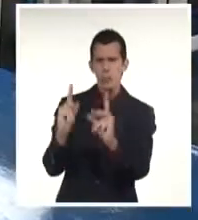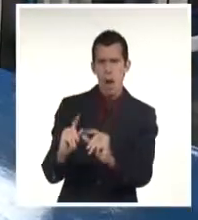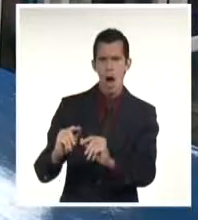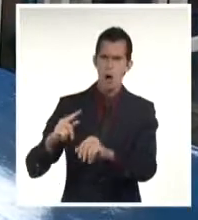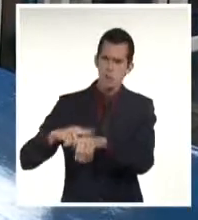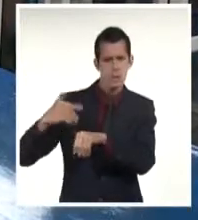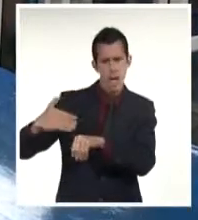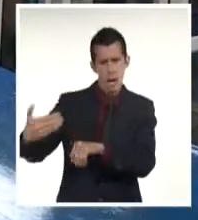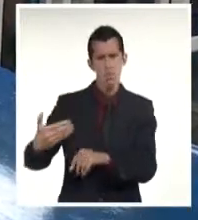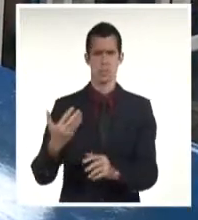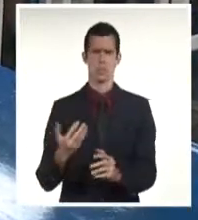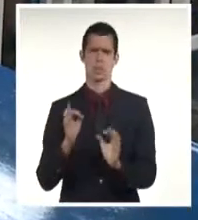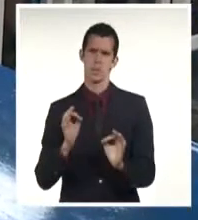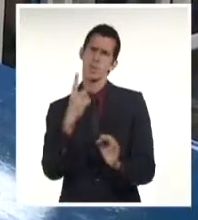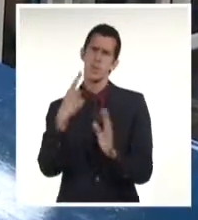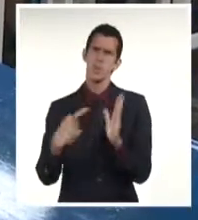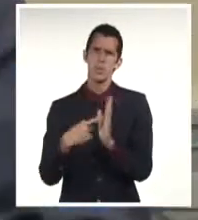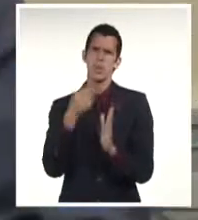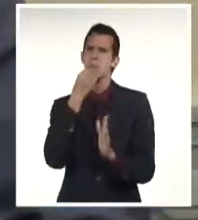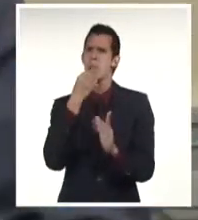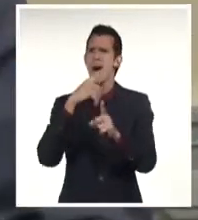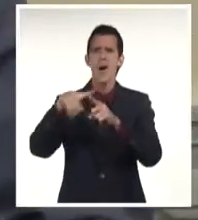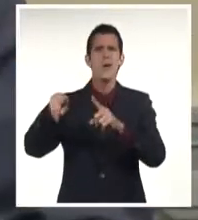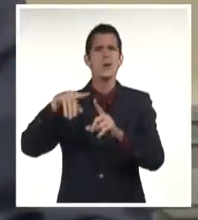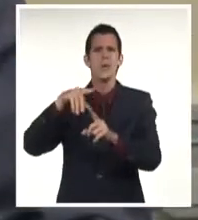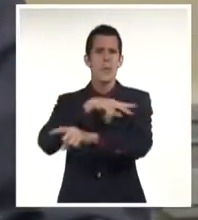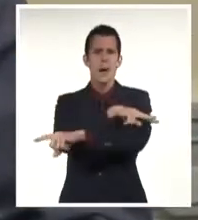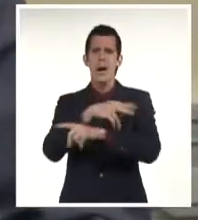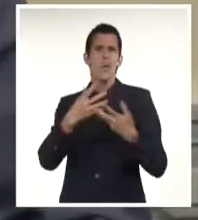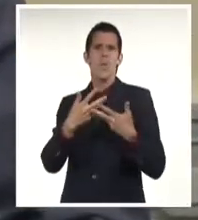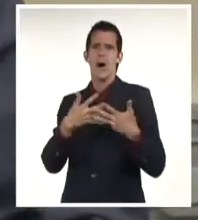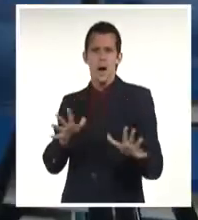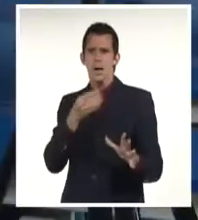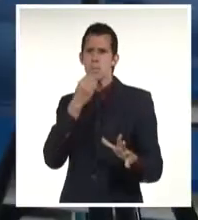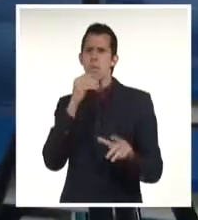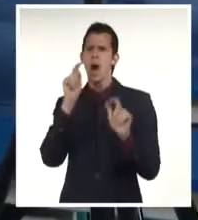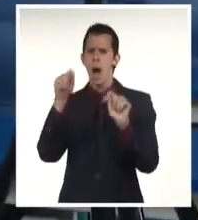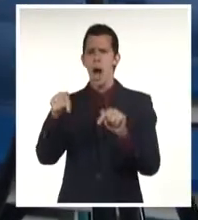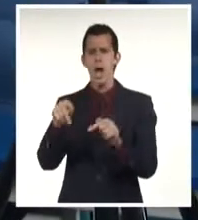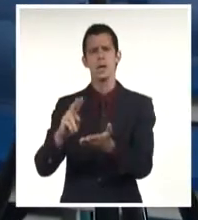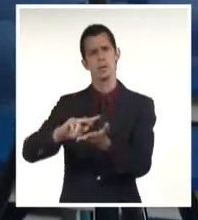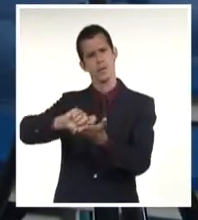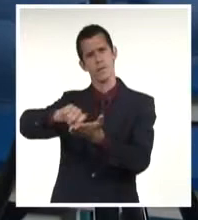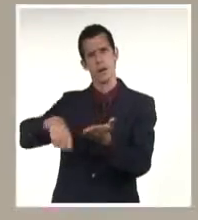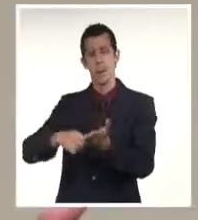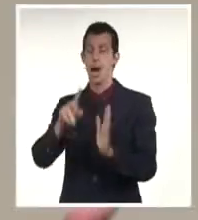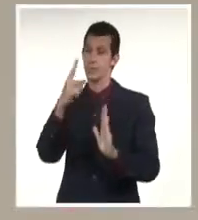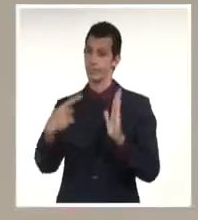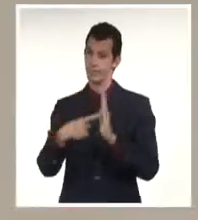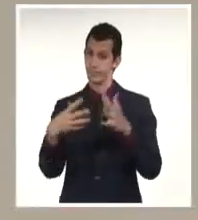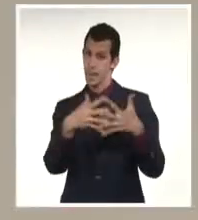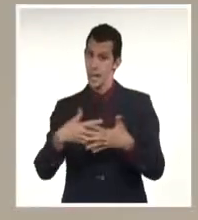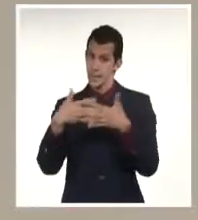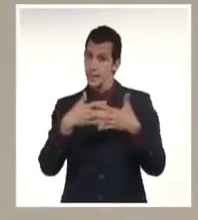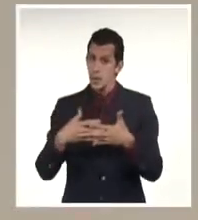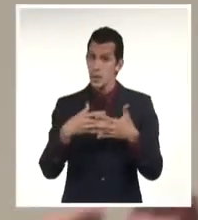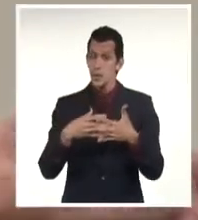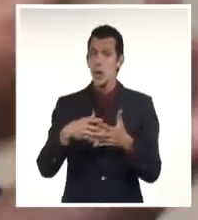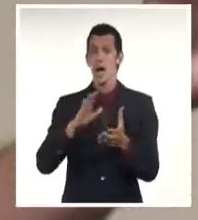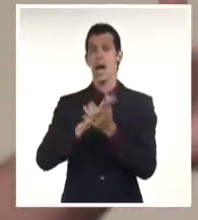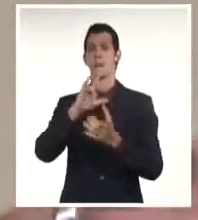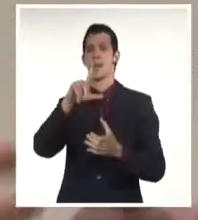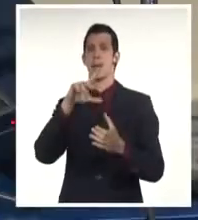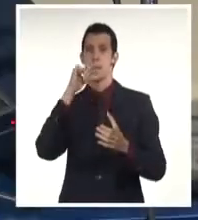contratación de los peloteros cubanos en cualquier liga del mundo, aunque en el caso de la MLB se debe esperar a que se retome el acuerdo que